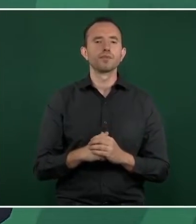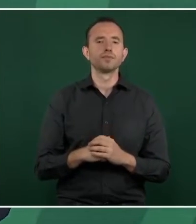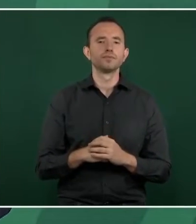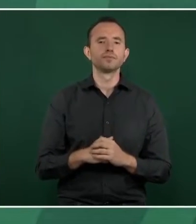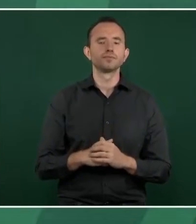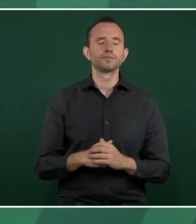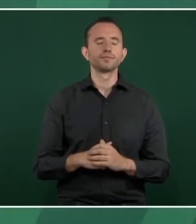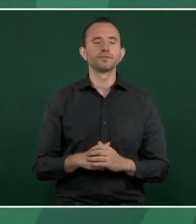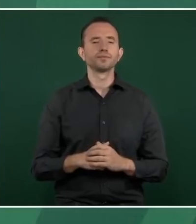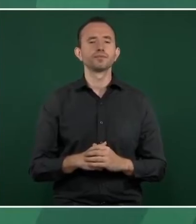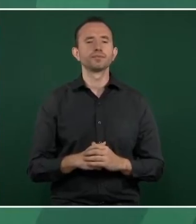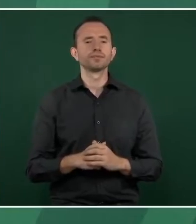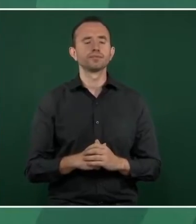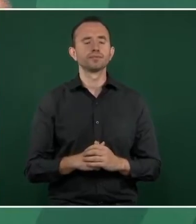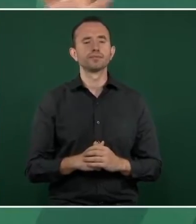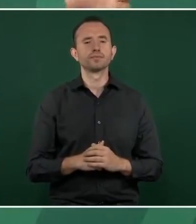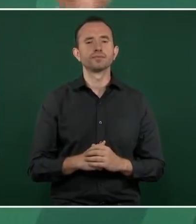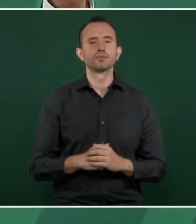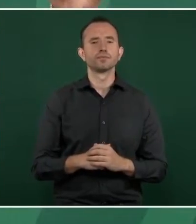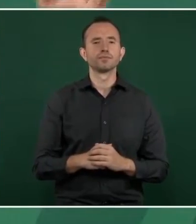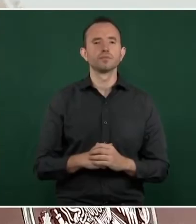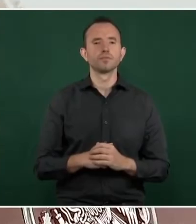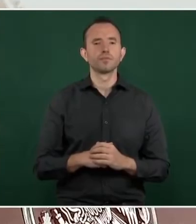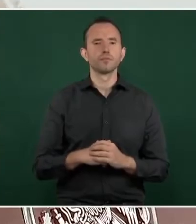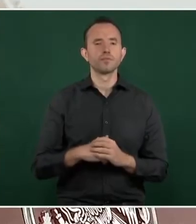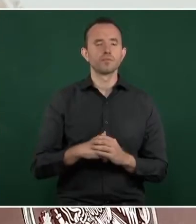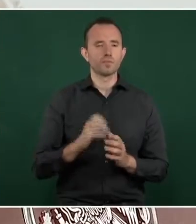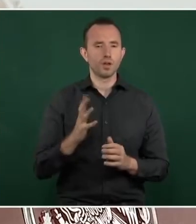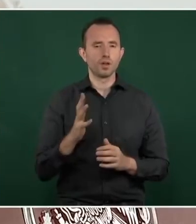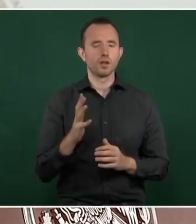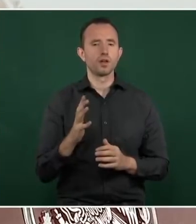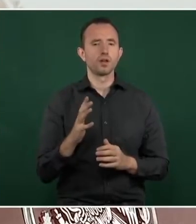Se pidió que la autoridad